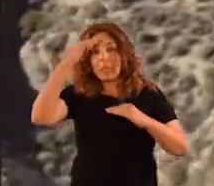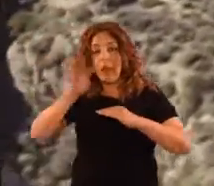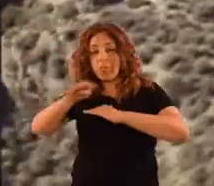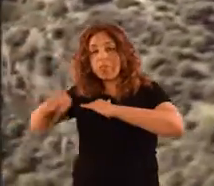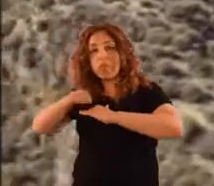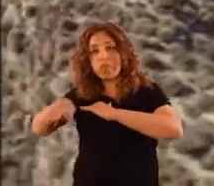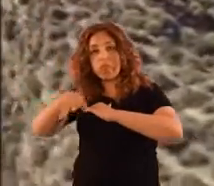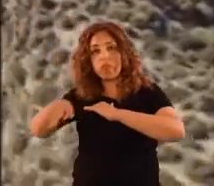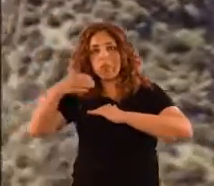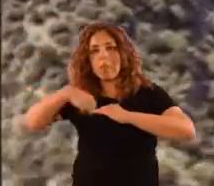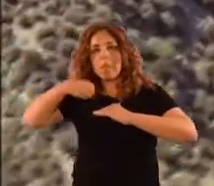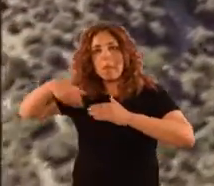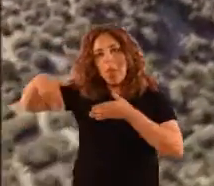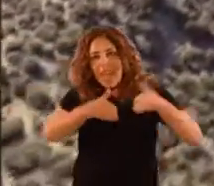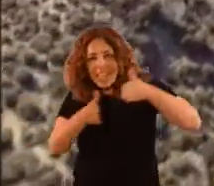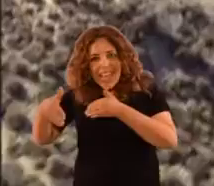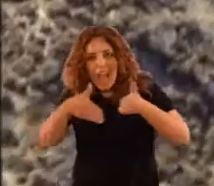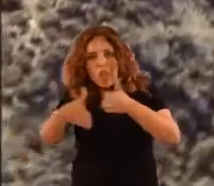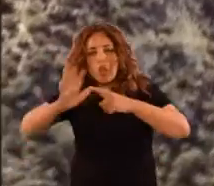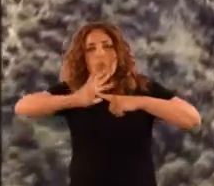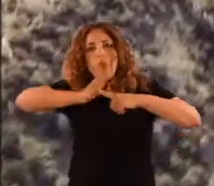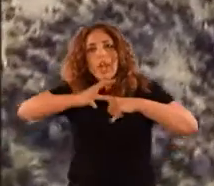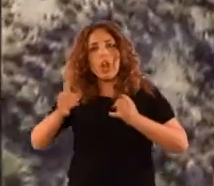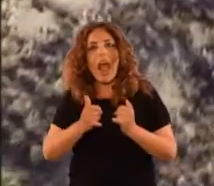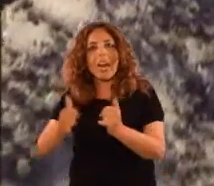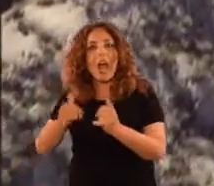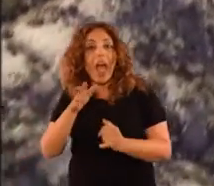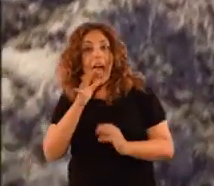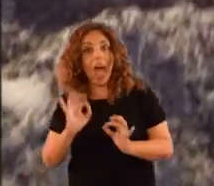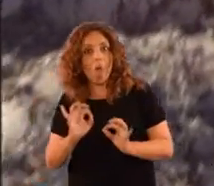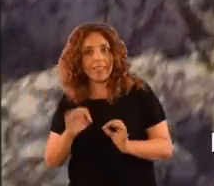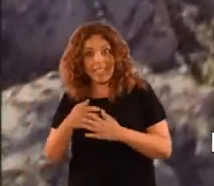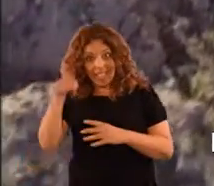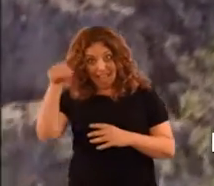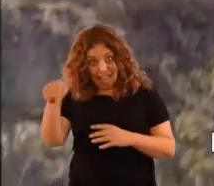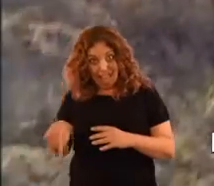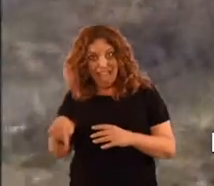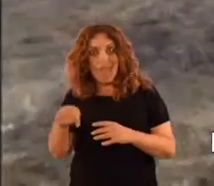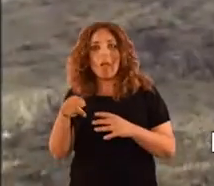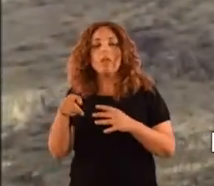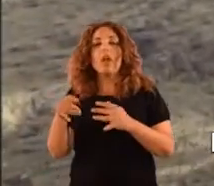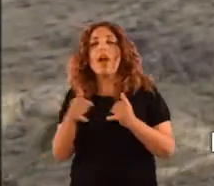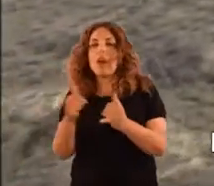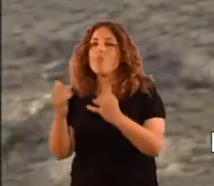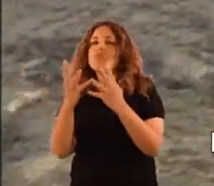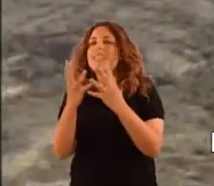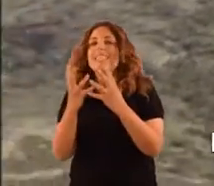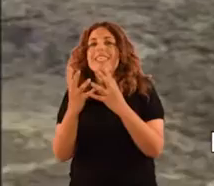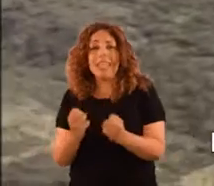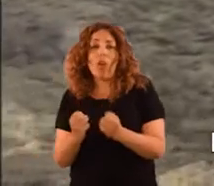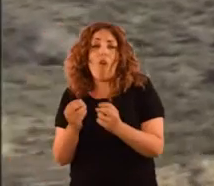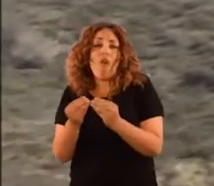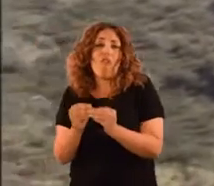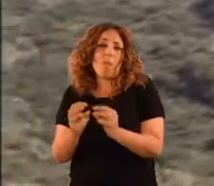La principal surgencia se sitúa en el cañón de los molinos del río Aguas. Hasta este punto el río permanece